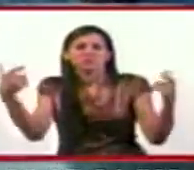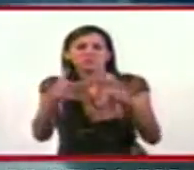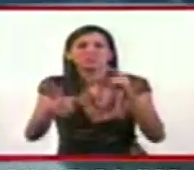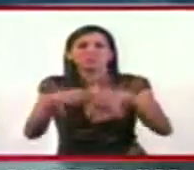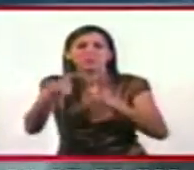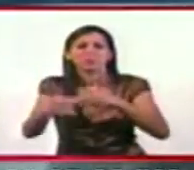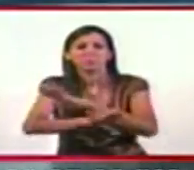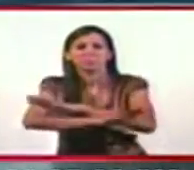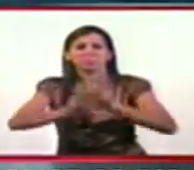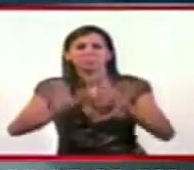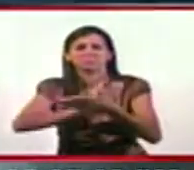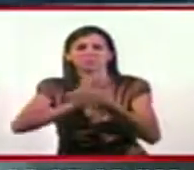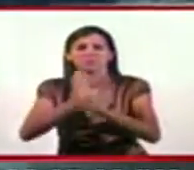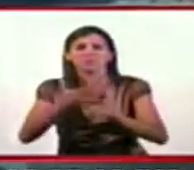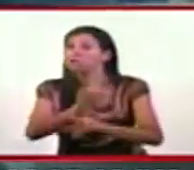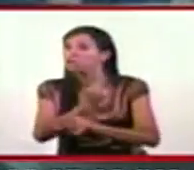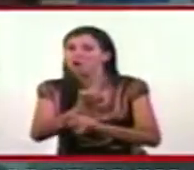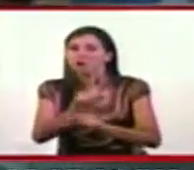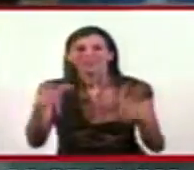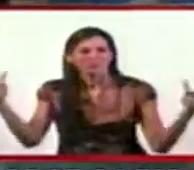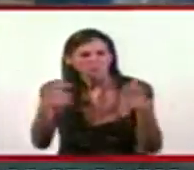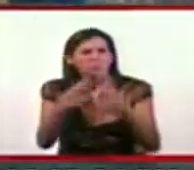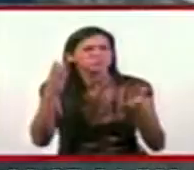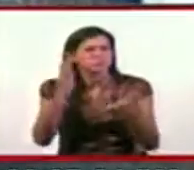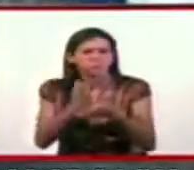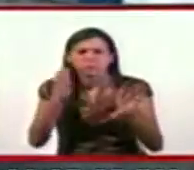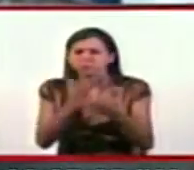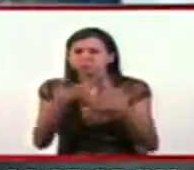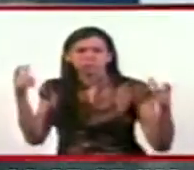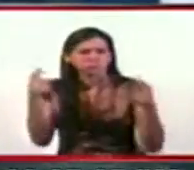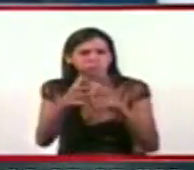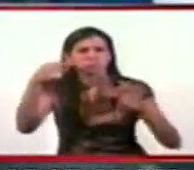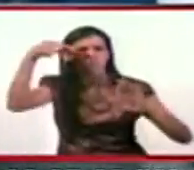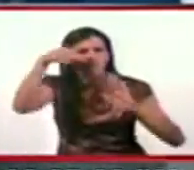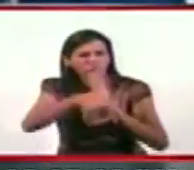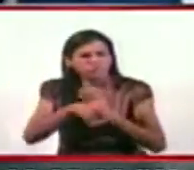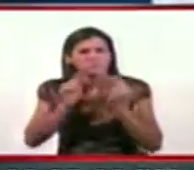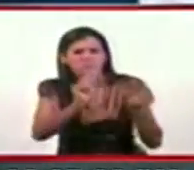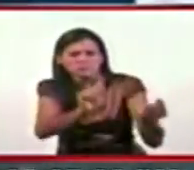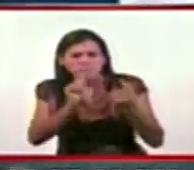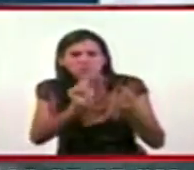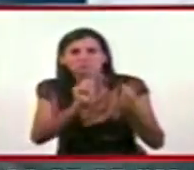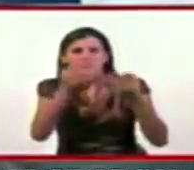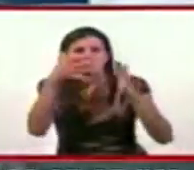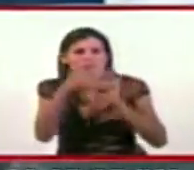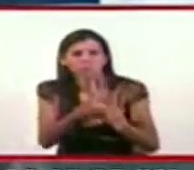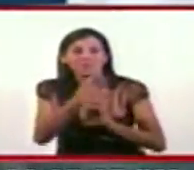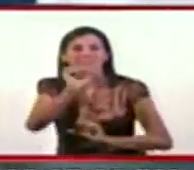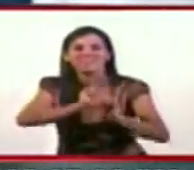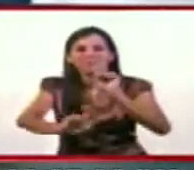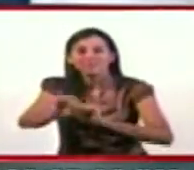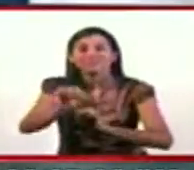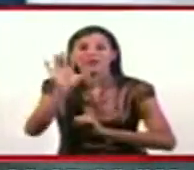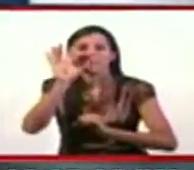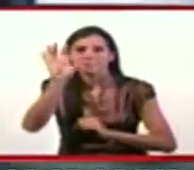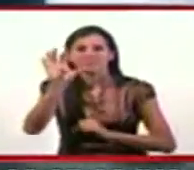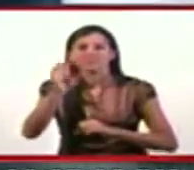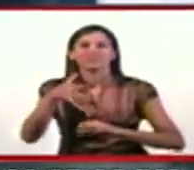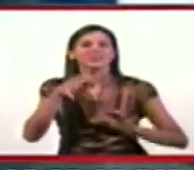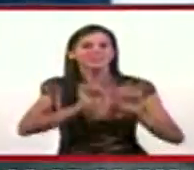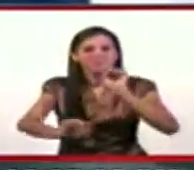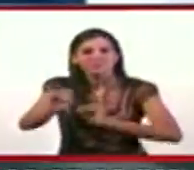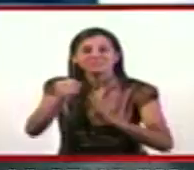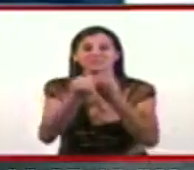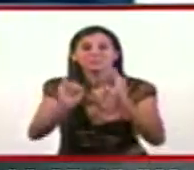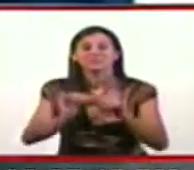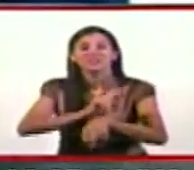son espacios permanentes de discusión y de discusión profunda, de discusión de defensa de la patria, de discusión de defensa de la soberanía